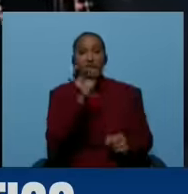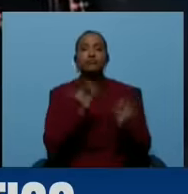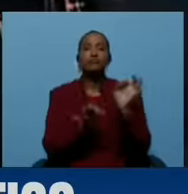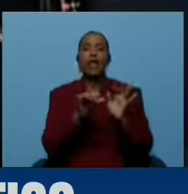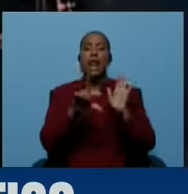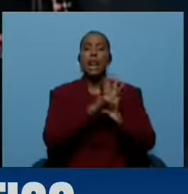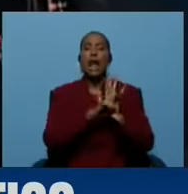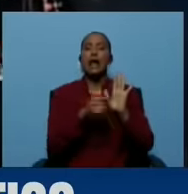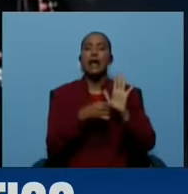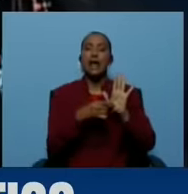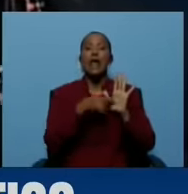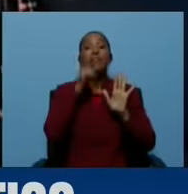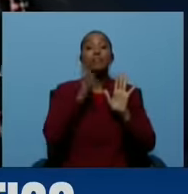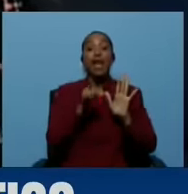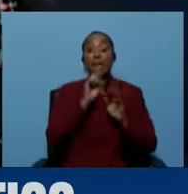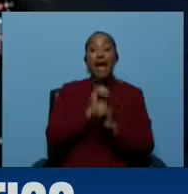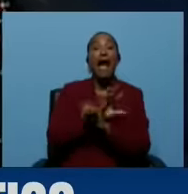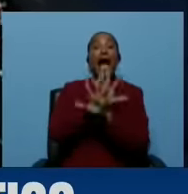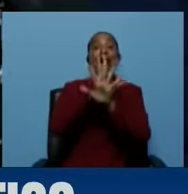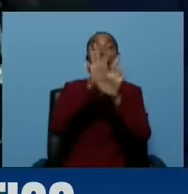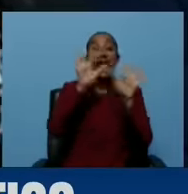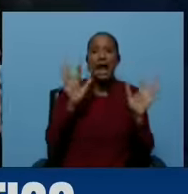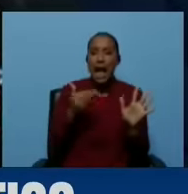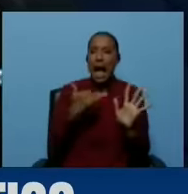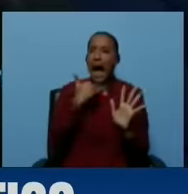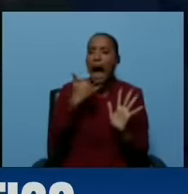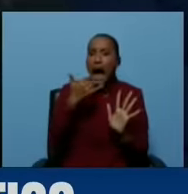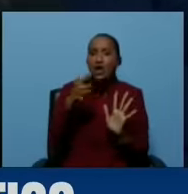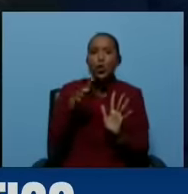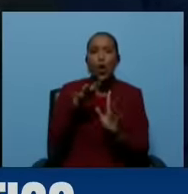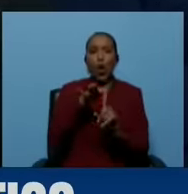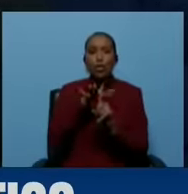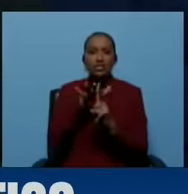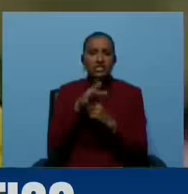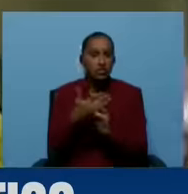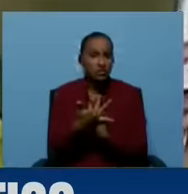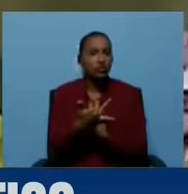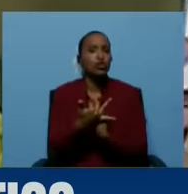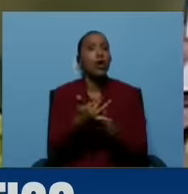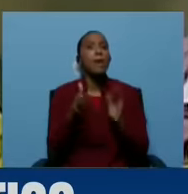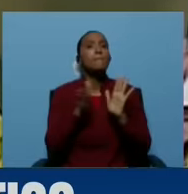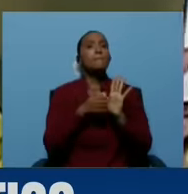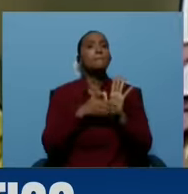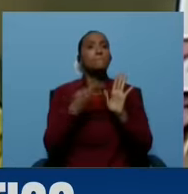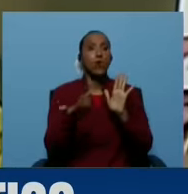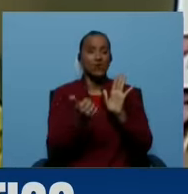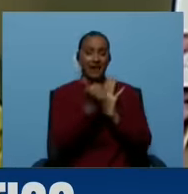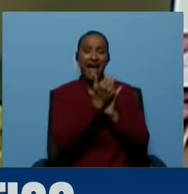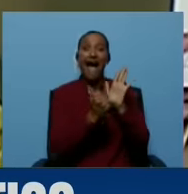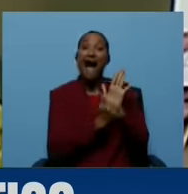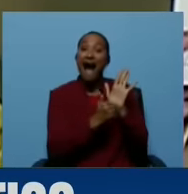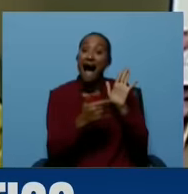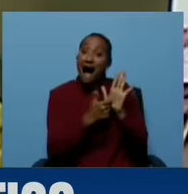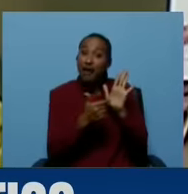Debe aclararse esta situación. Debe aclararse que estas actas fraudulentas